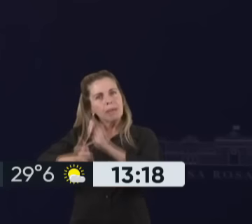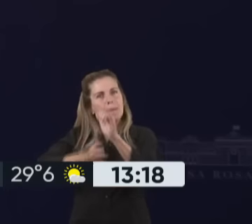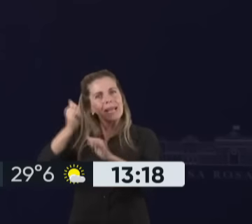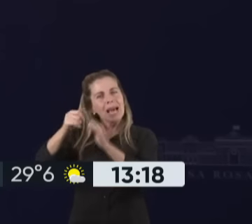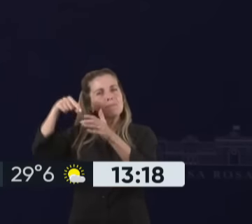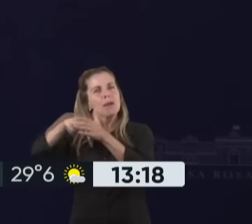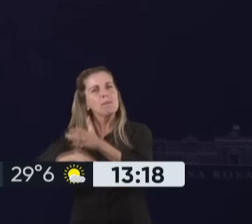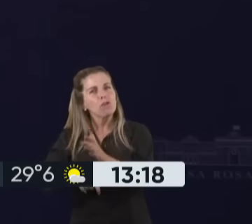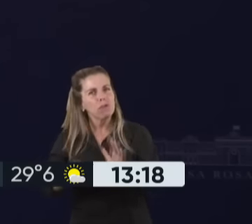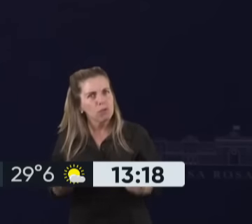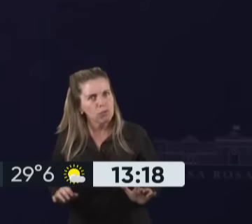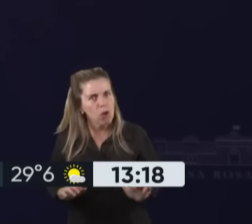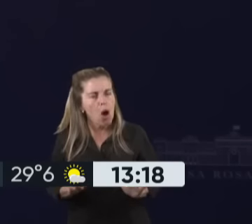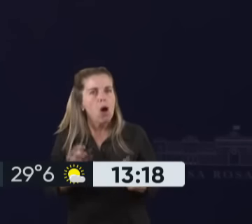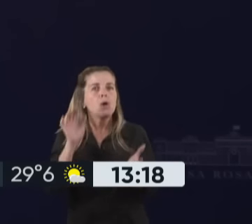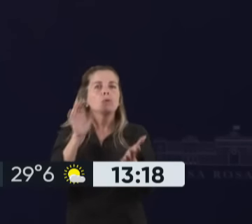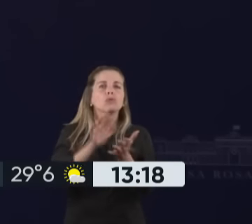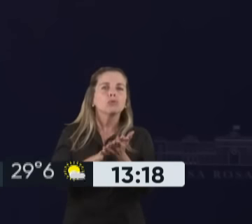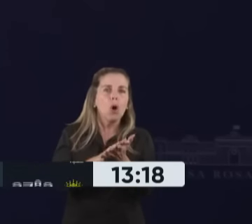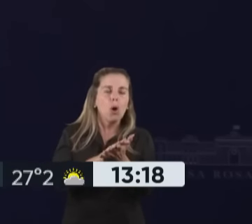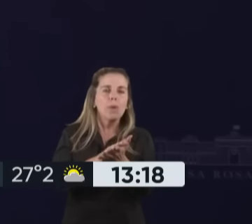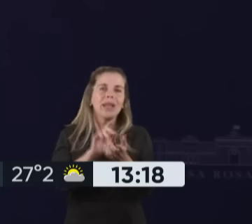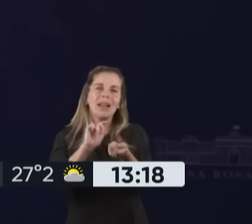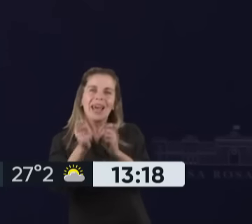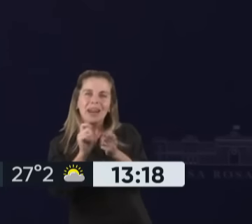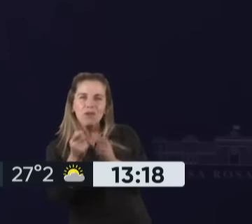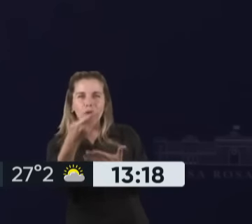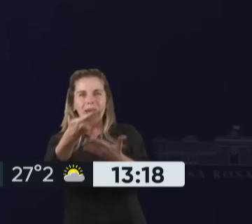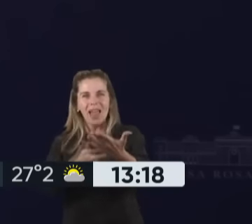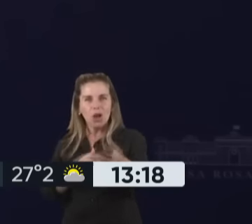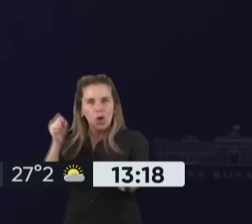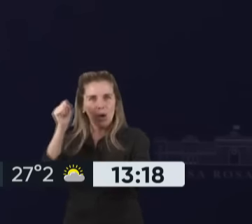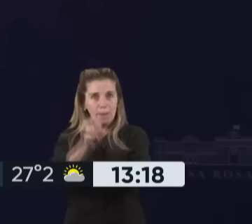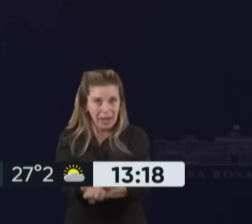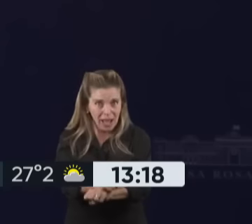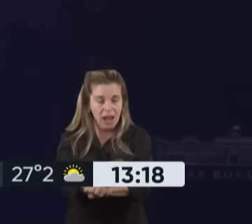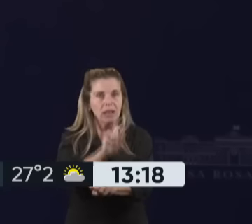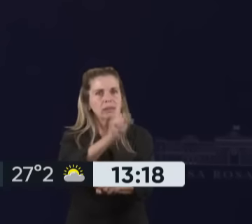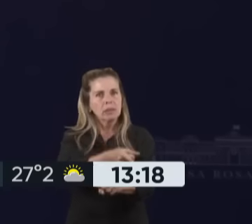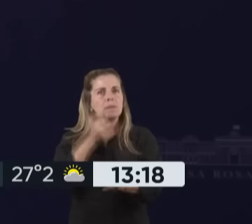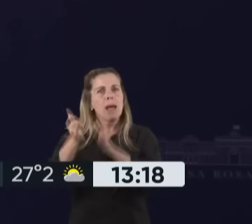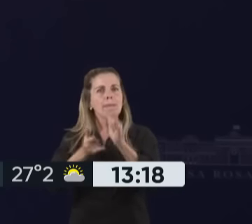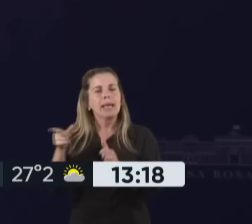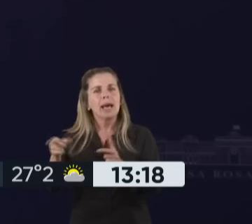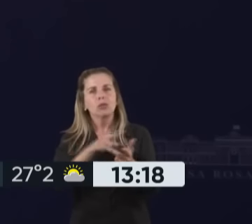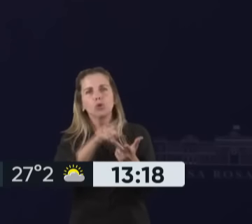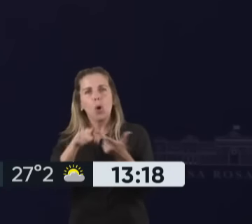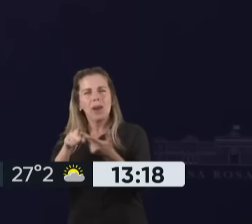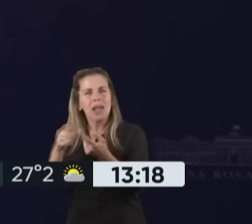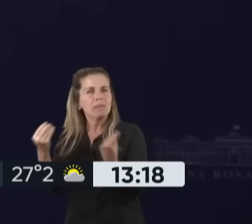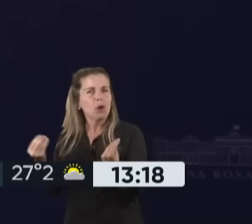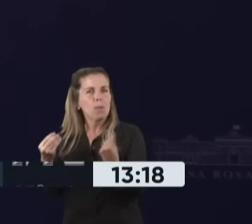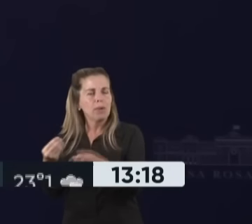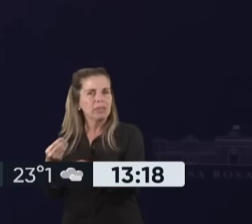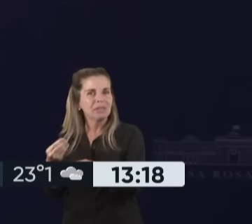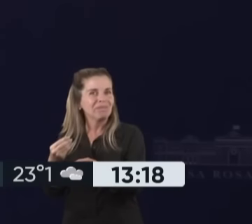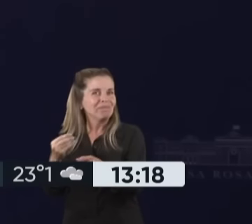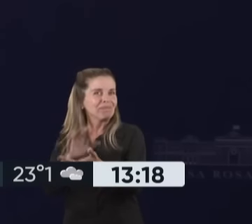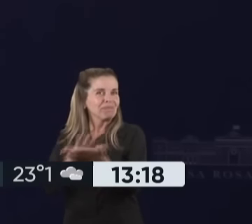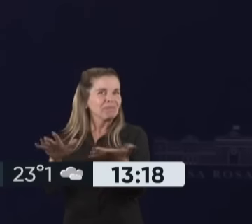profundizar tanto sobre la reforma del Código Penal como el nuevo